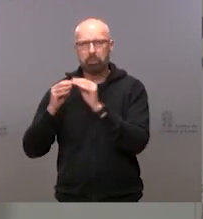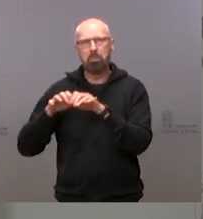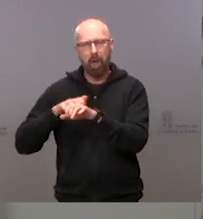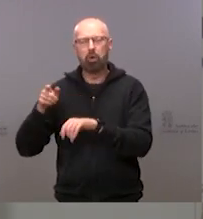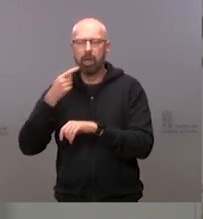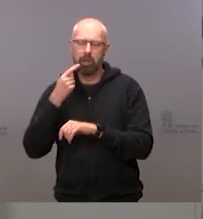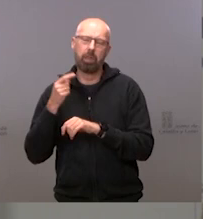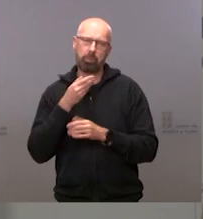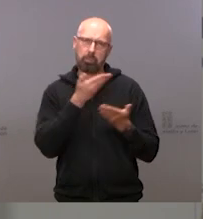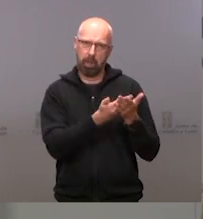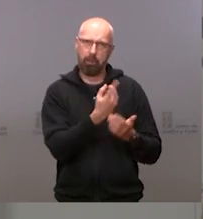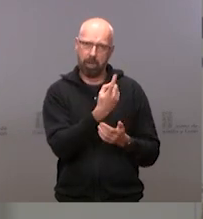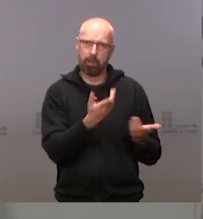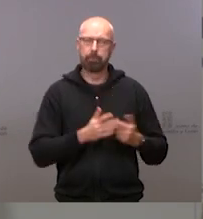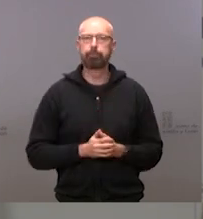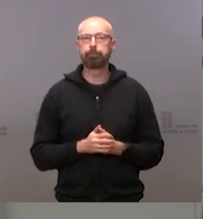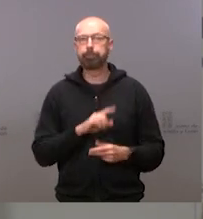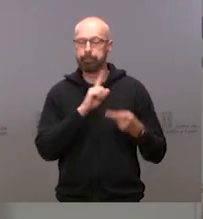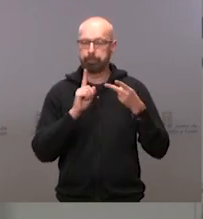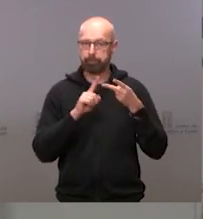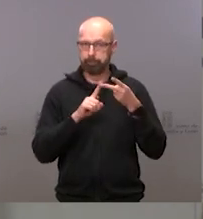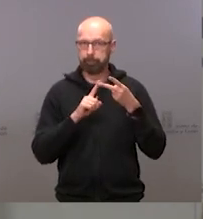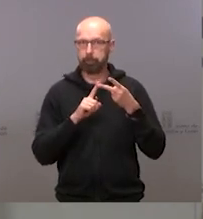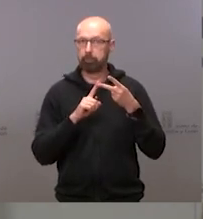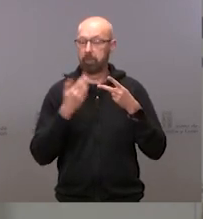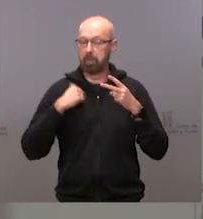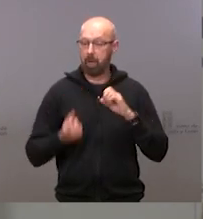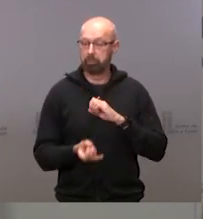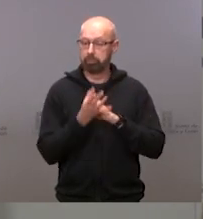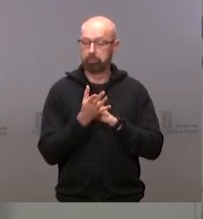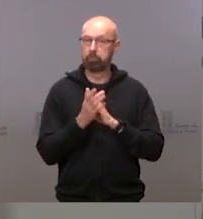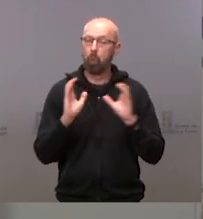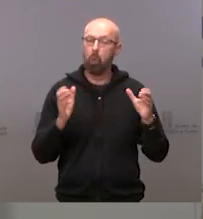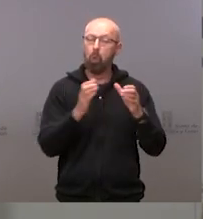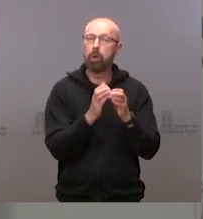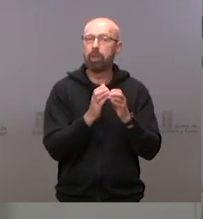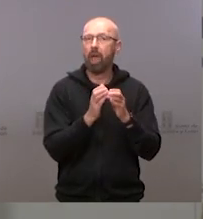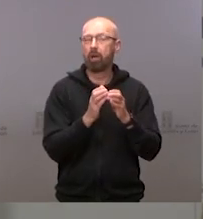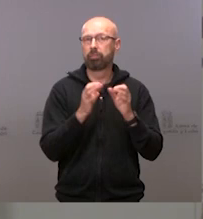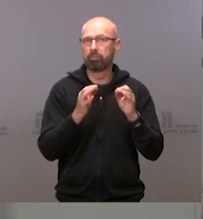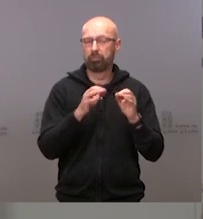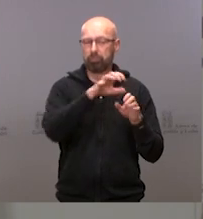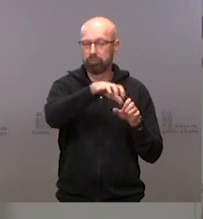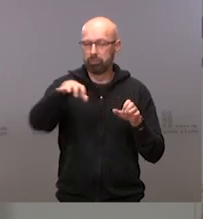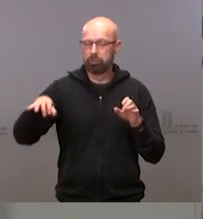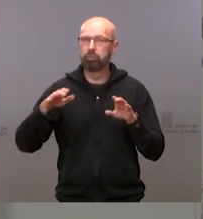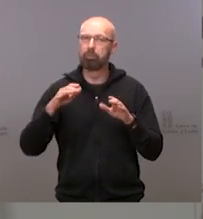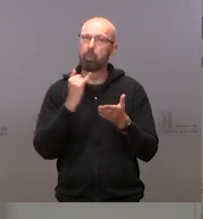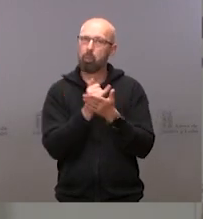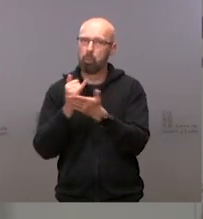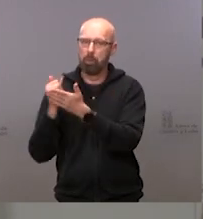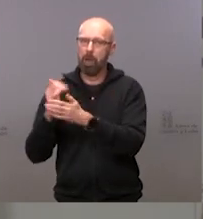2 vamos a poner en marcha unidades móviles de test para incrementar la detección